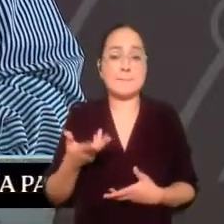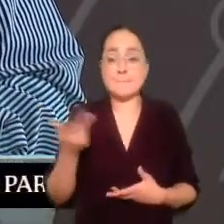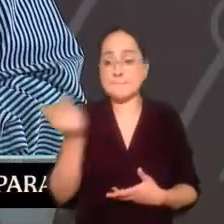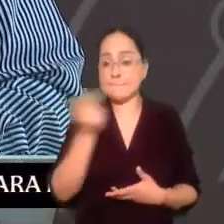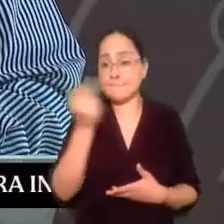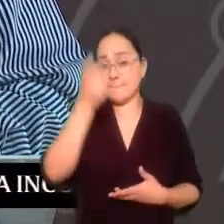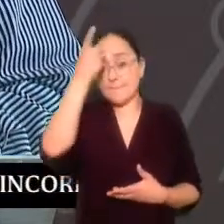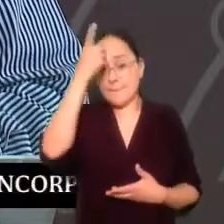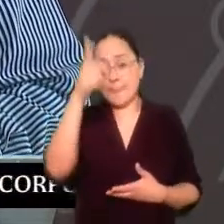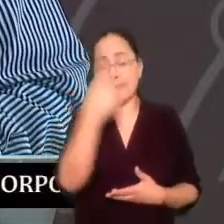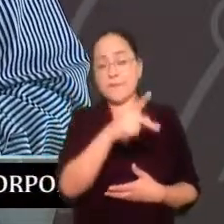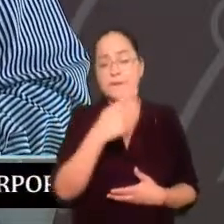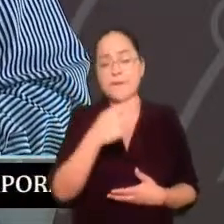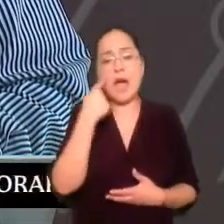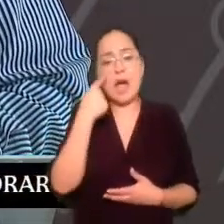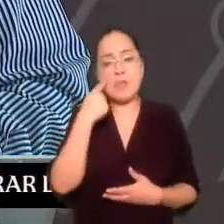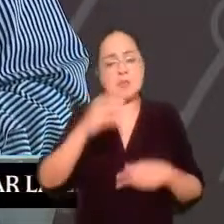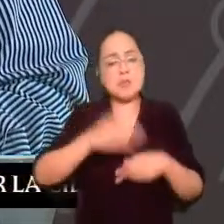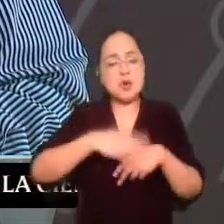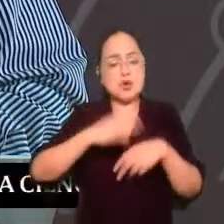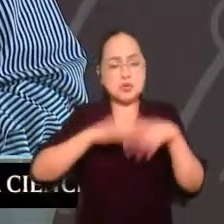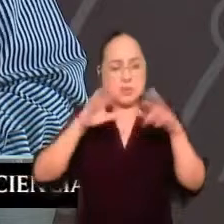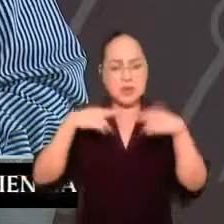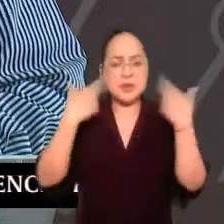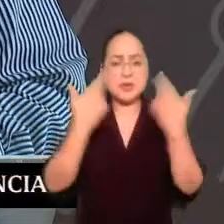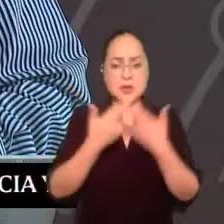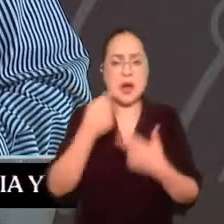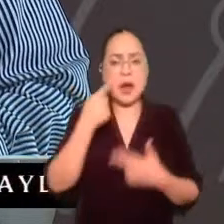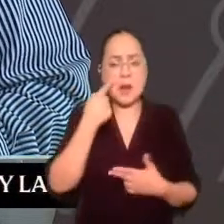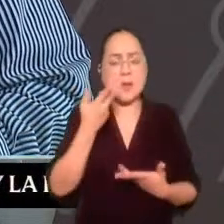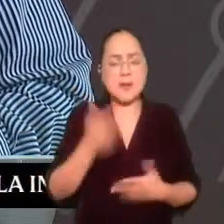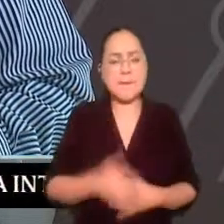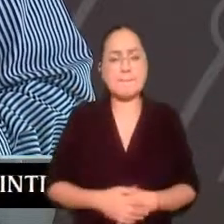Lo voy a ver. Antonio, lo voy a ver, ¿eh? Lo voy a ver y